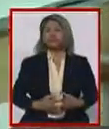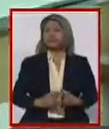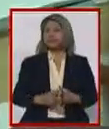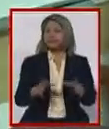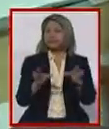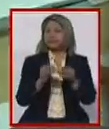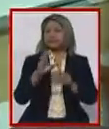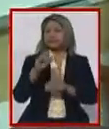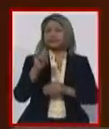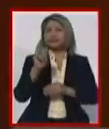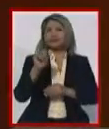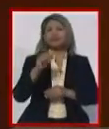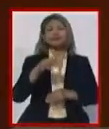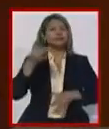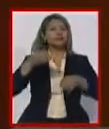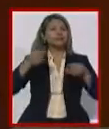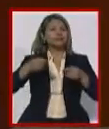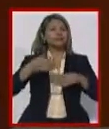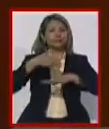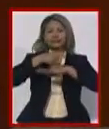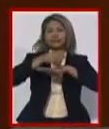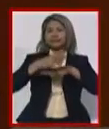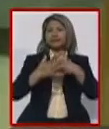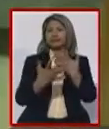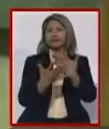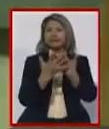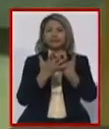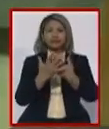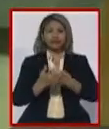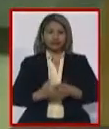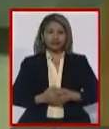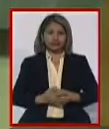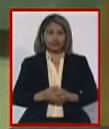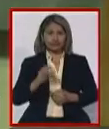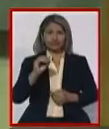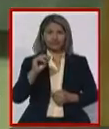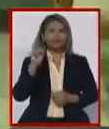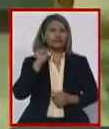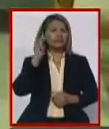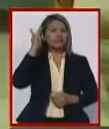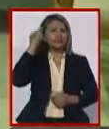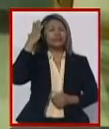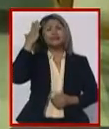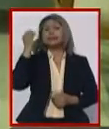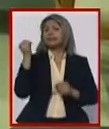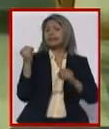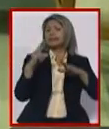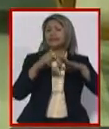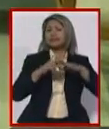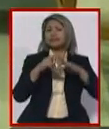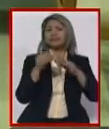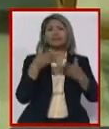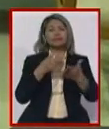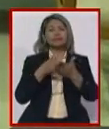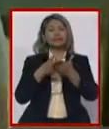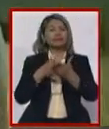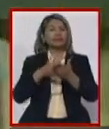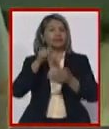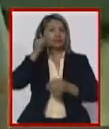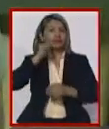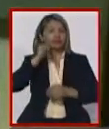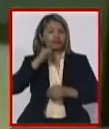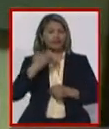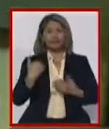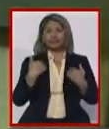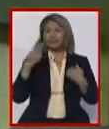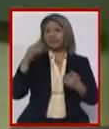Mediante una audiencia cautelar, la juez decidió enviarlo de manera preventiva a la cárcel de Okinawa. Producto de los vejámenes sexuales a las que era sometida, la